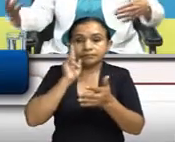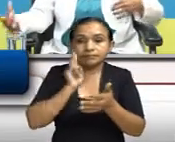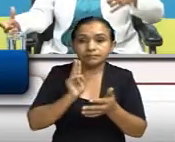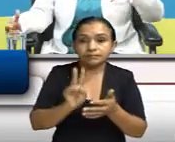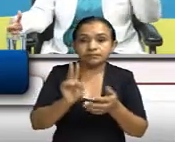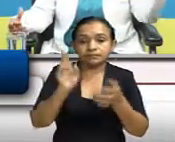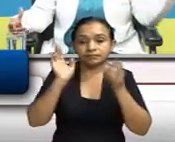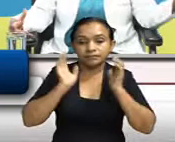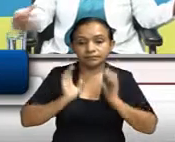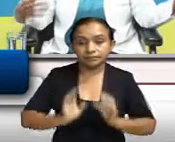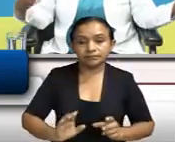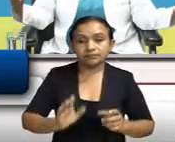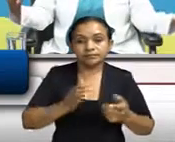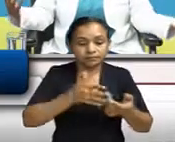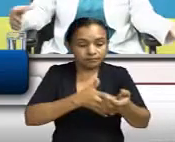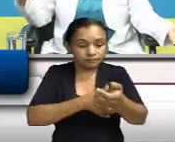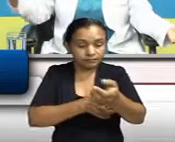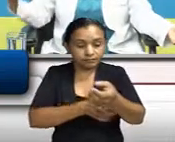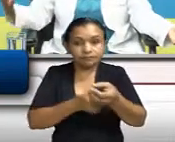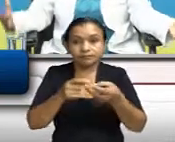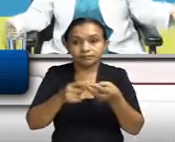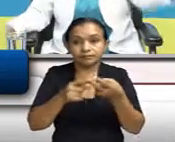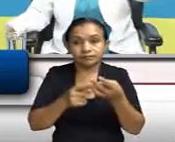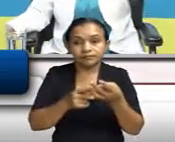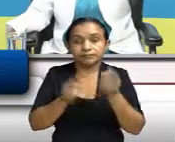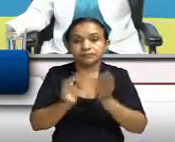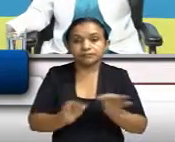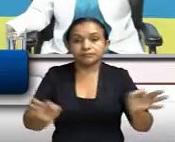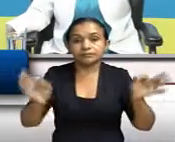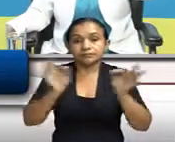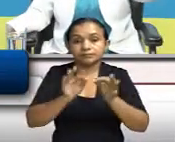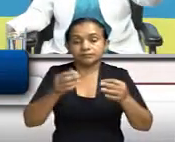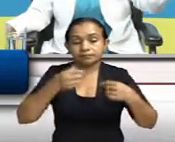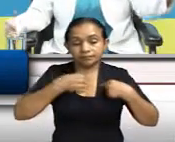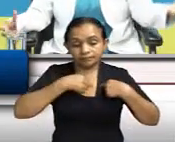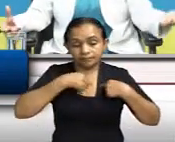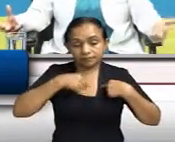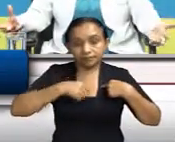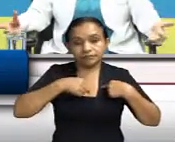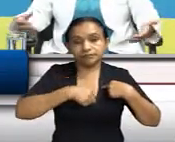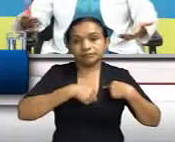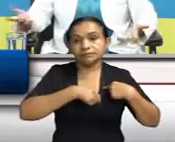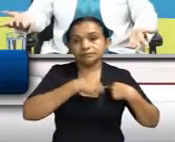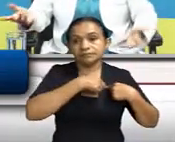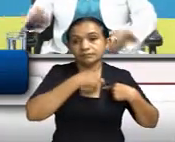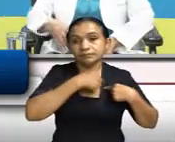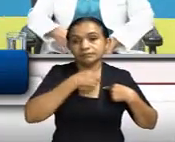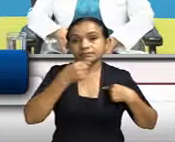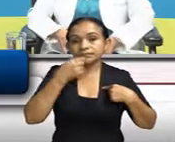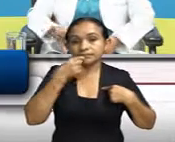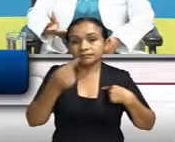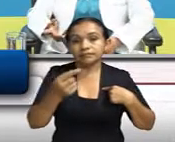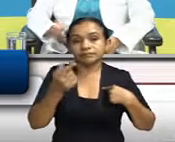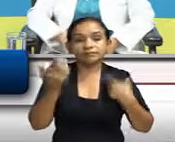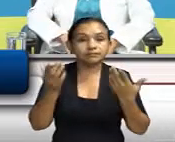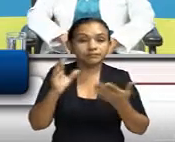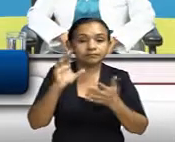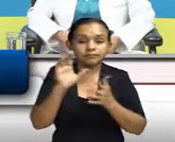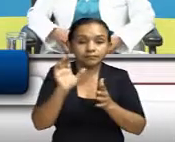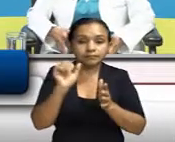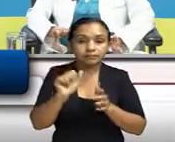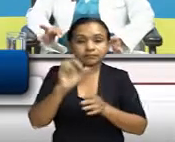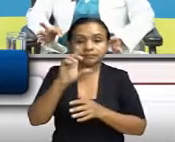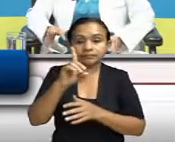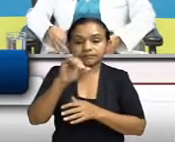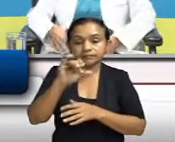capacidad física, la presión, extrasístole, pero principalmente el electrocardiograma para ver si hay y diagnosticar una cardiopatía isquémica. Una